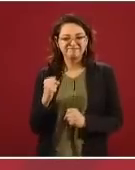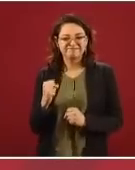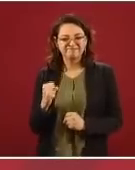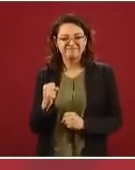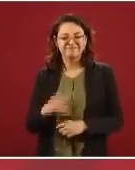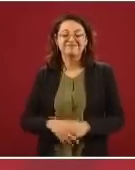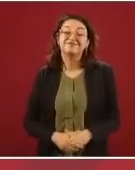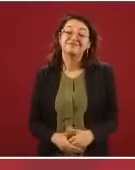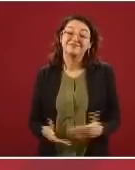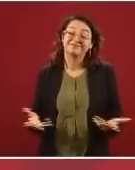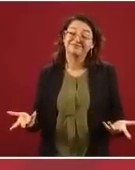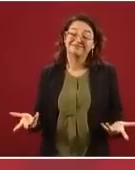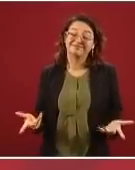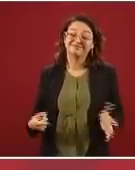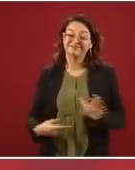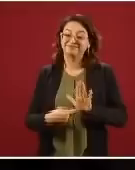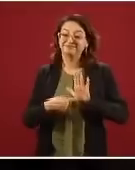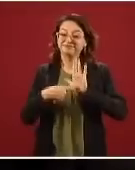visto